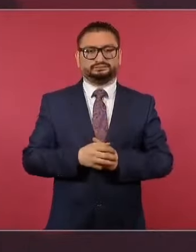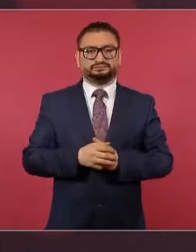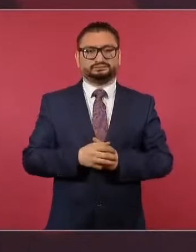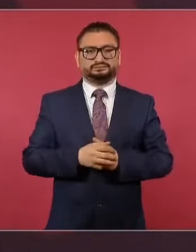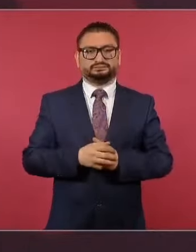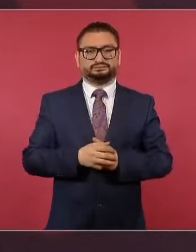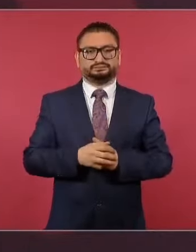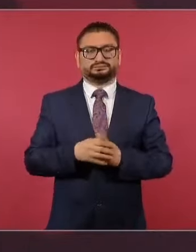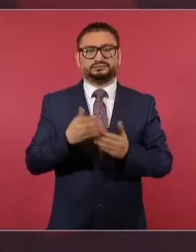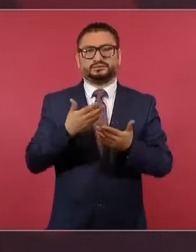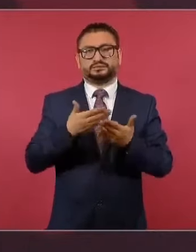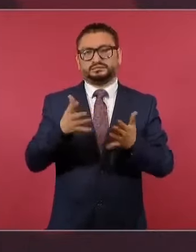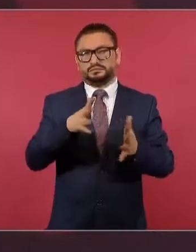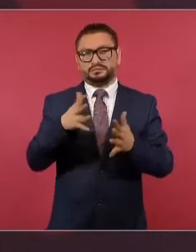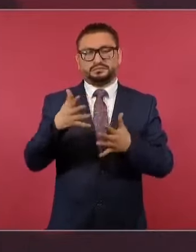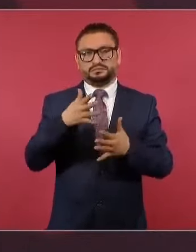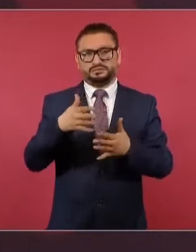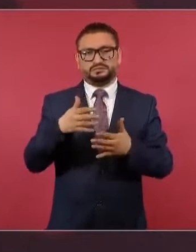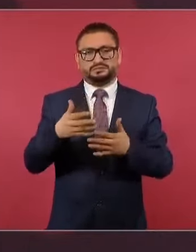Entonces ahí van